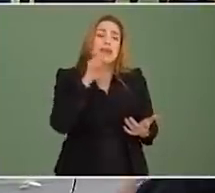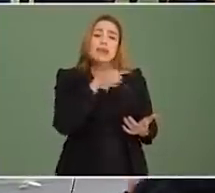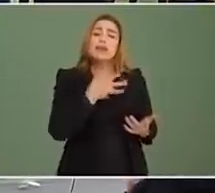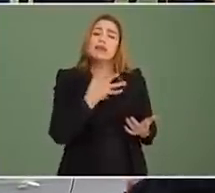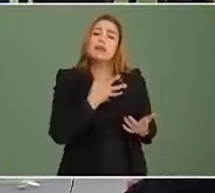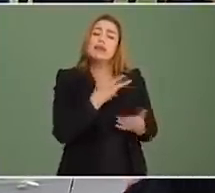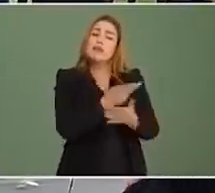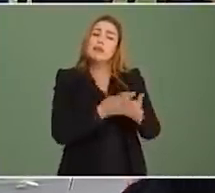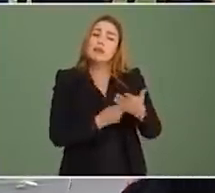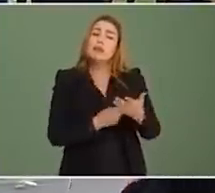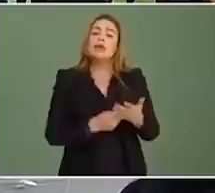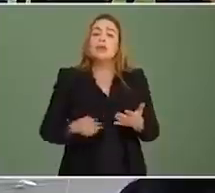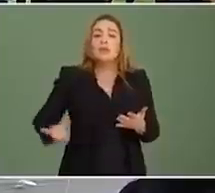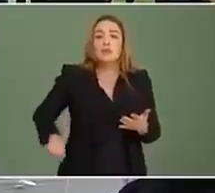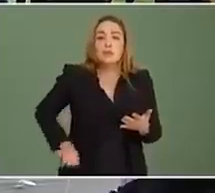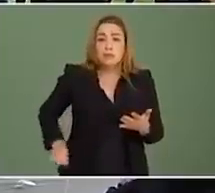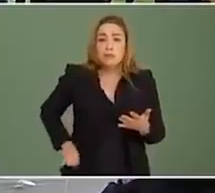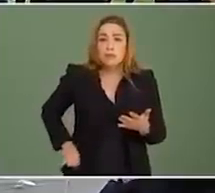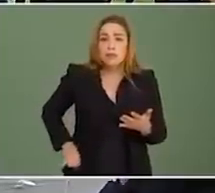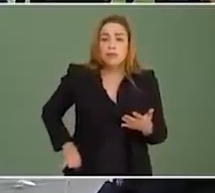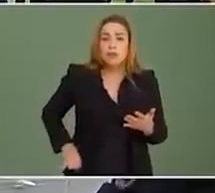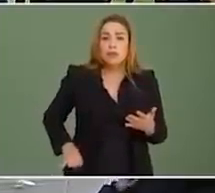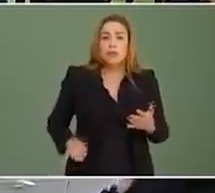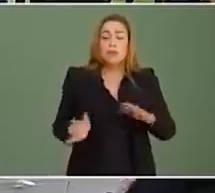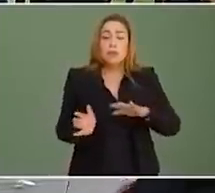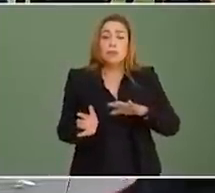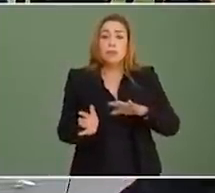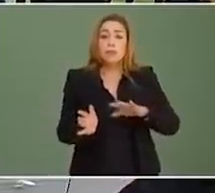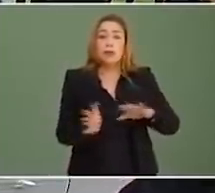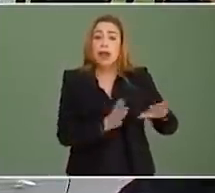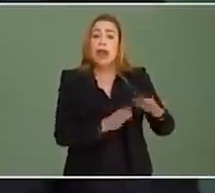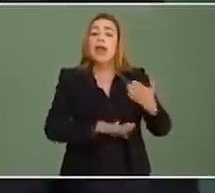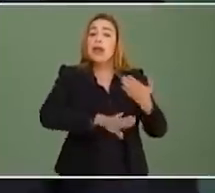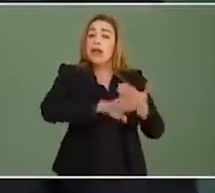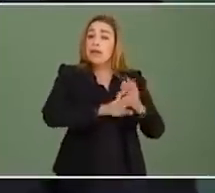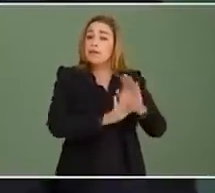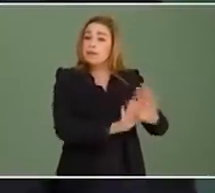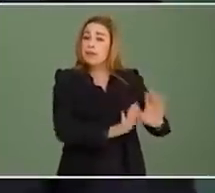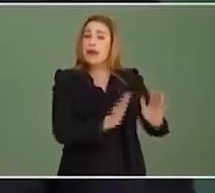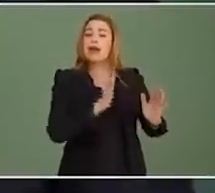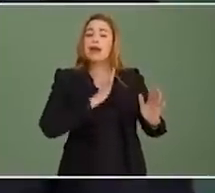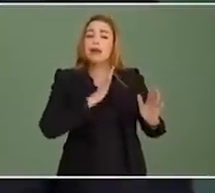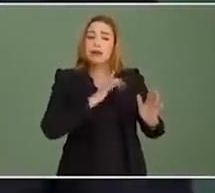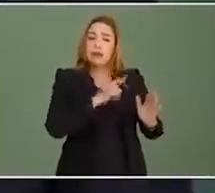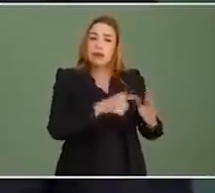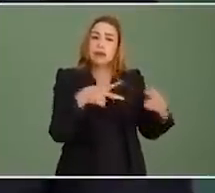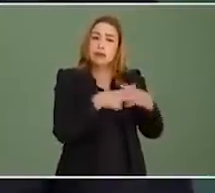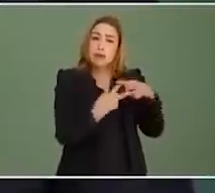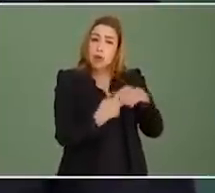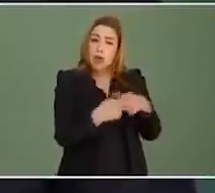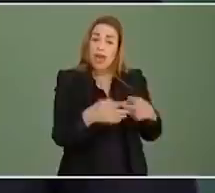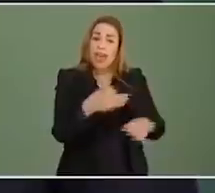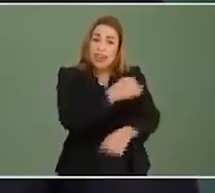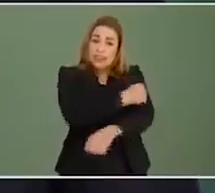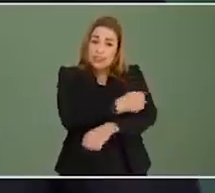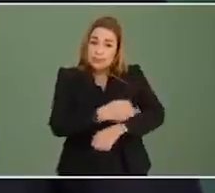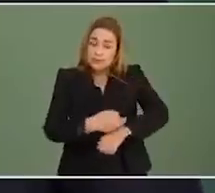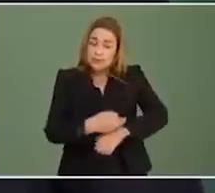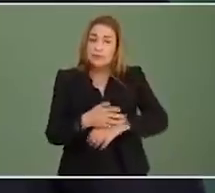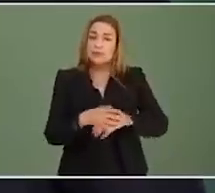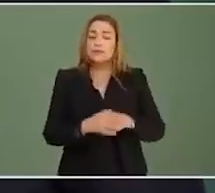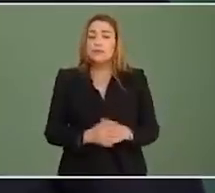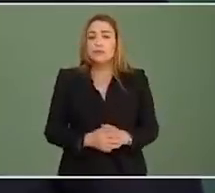precisamente para prevenir los delitos de feminicidio de violencia intrafamiliar y creo que el día de